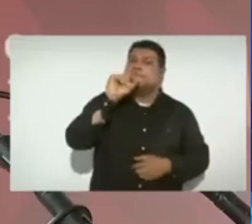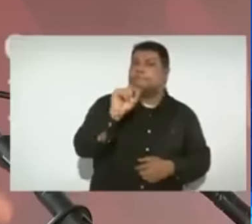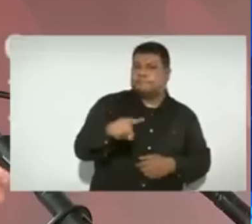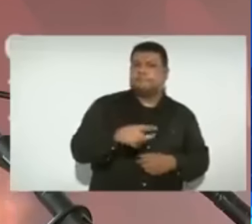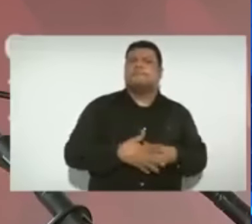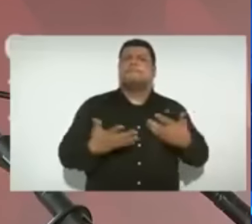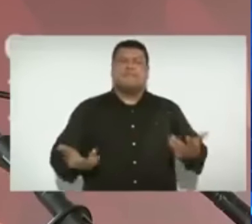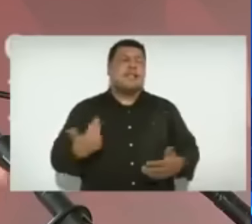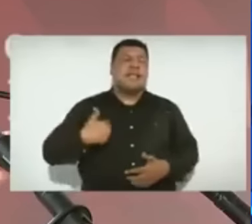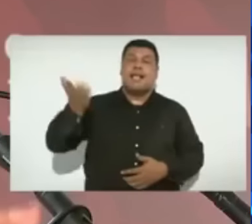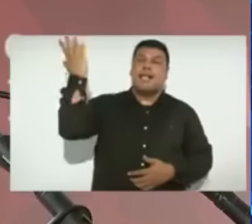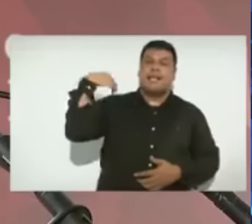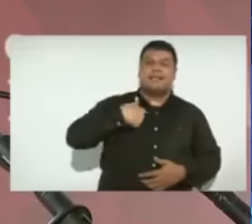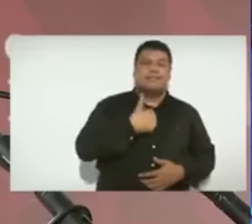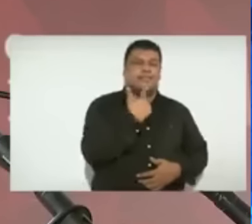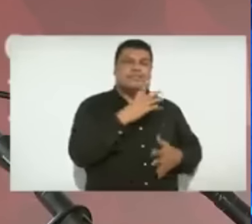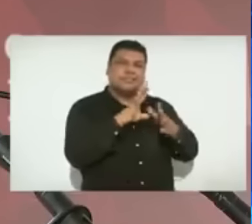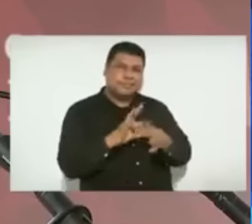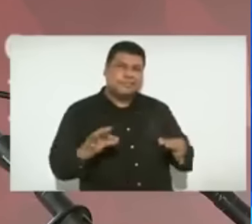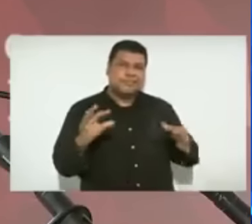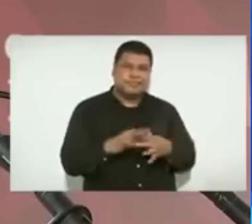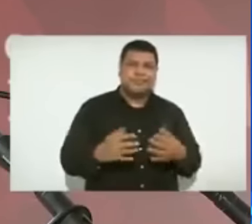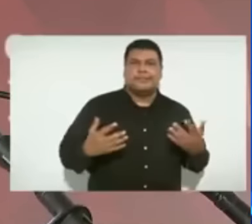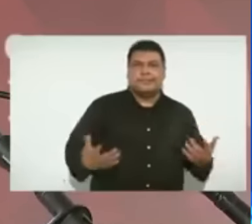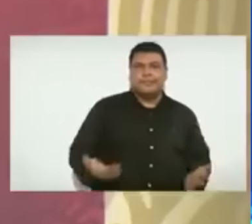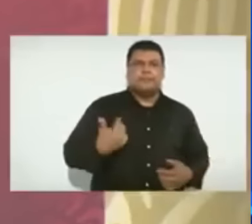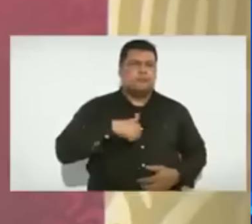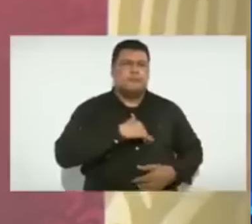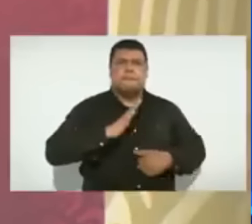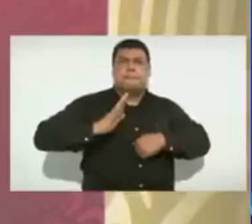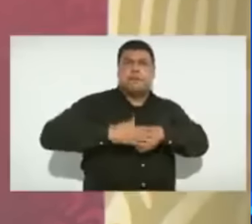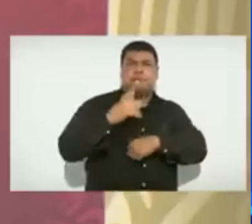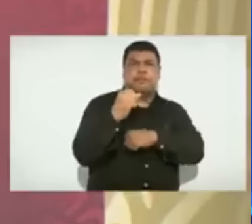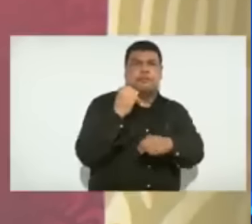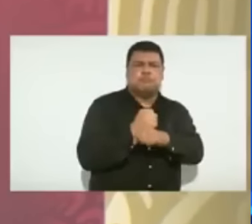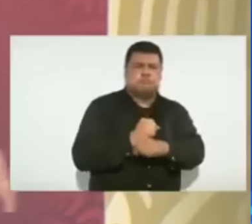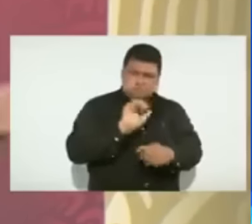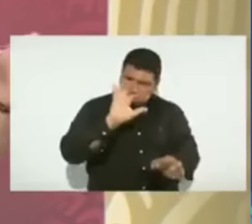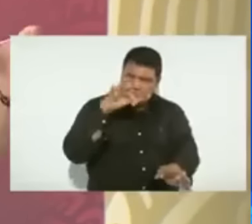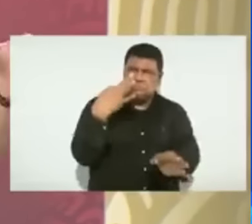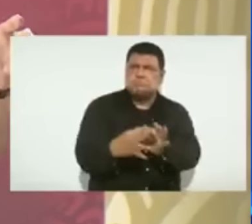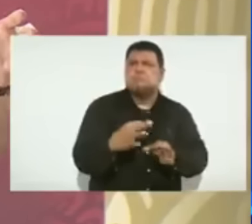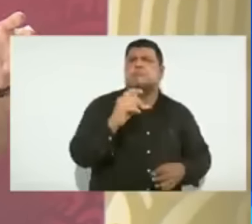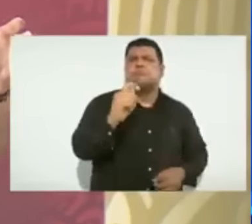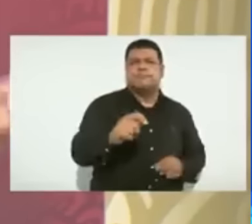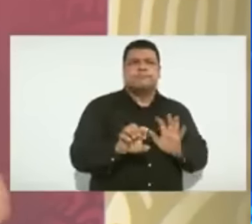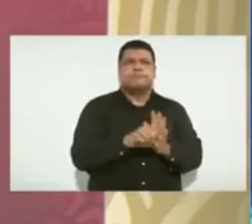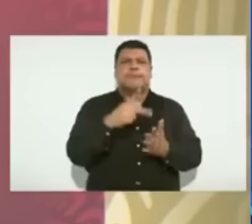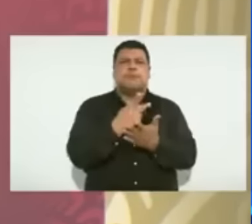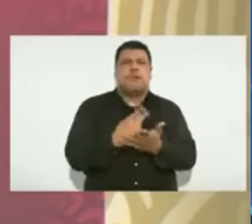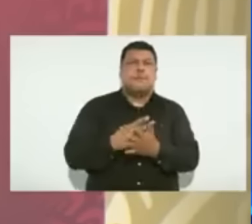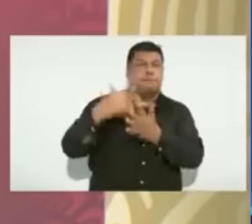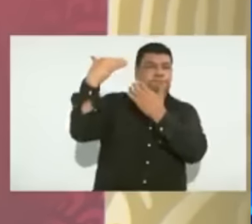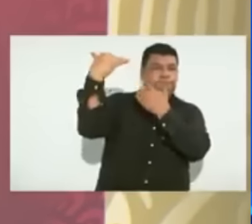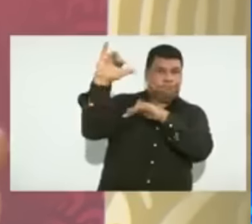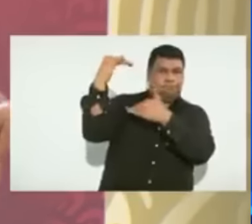lo platicamos y lo vamos a consolidar el próximo año. Al programa de adultos